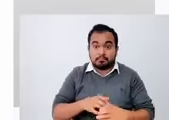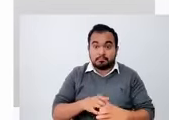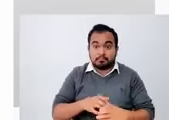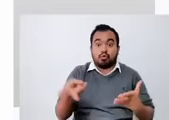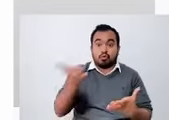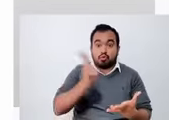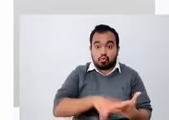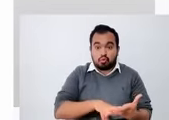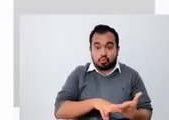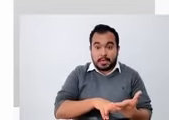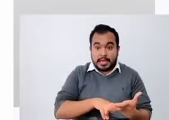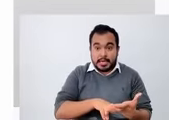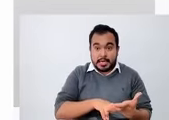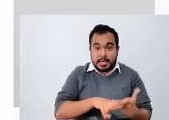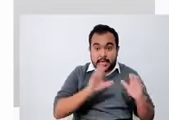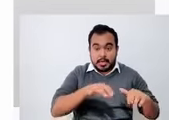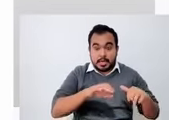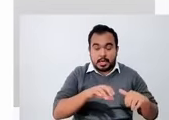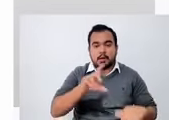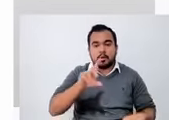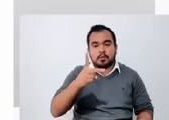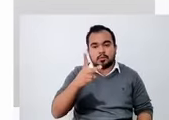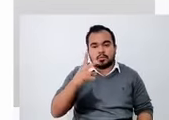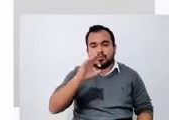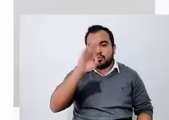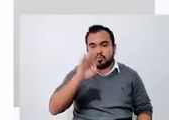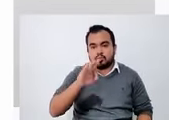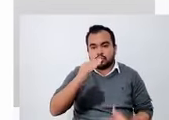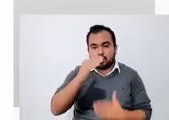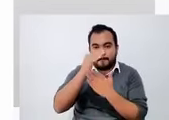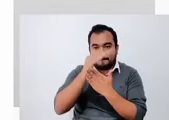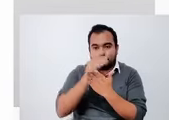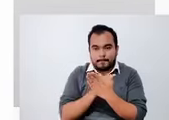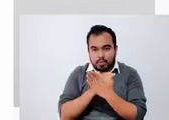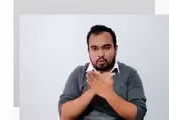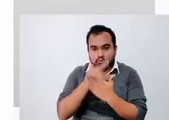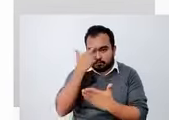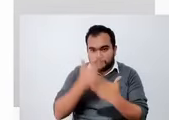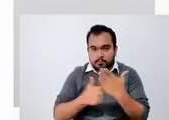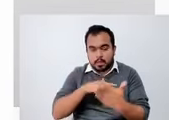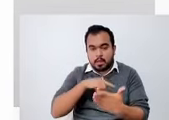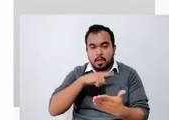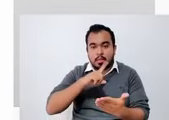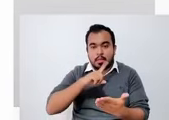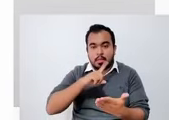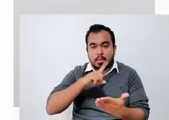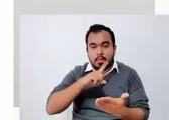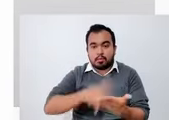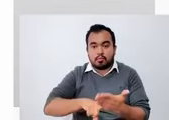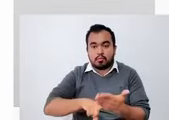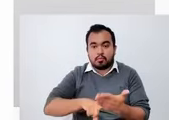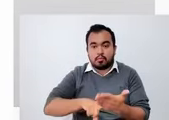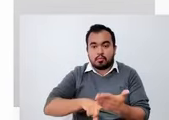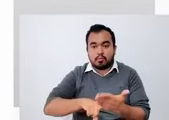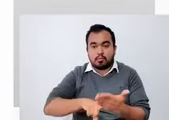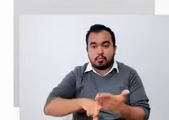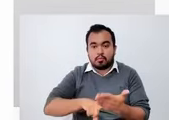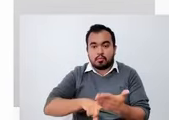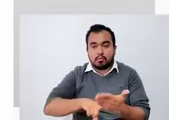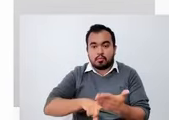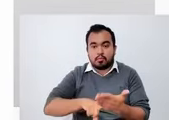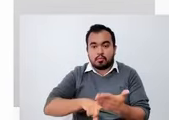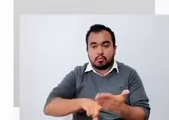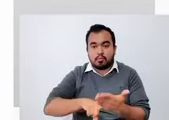años, bajó un 32% la delincuencia fuera de prisión. ¿De acuerdo? Esto es un resultado que